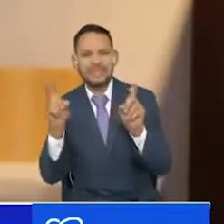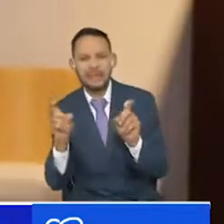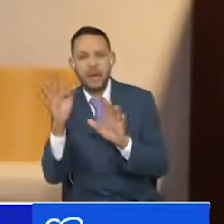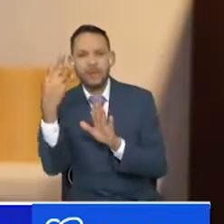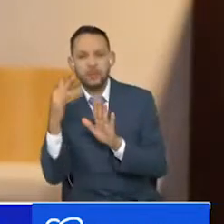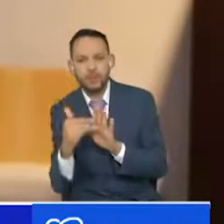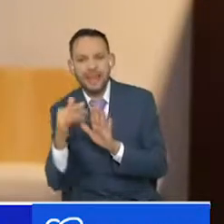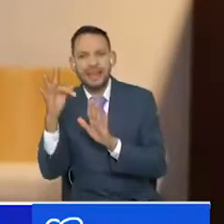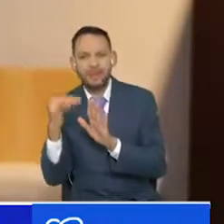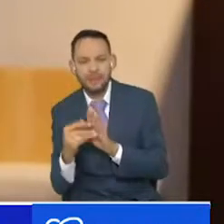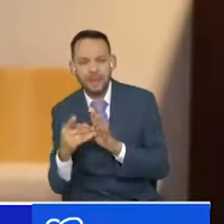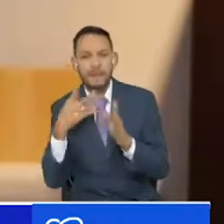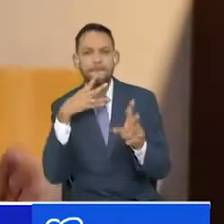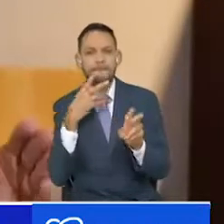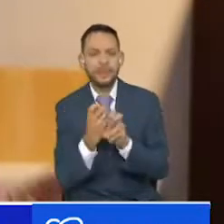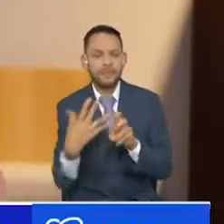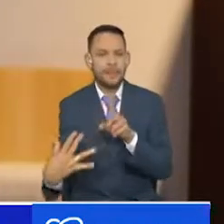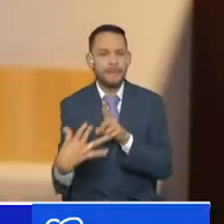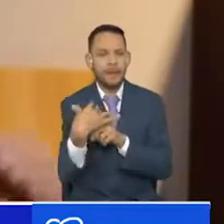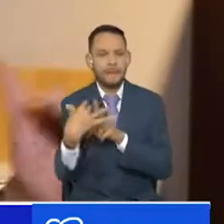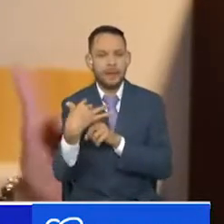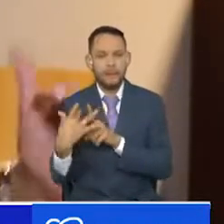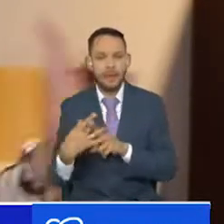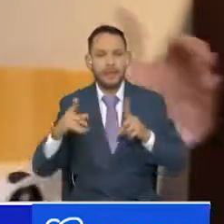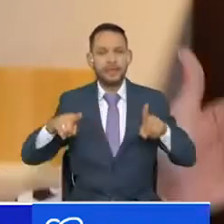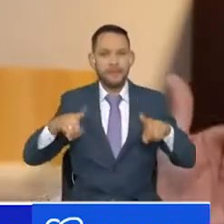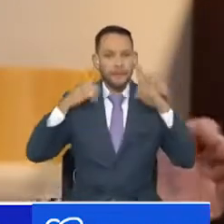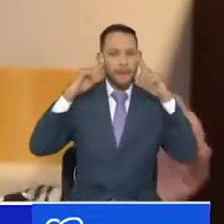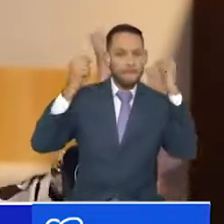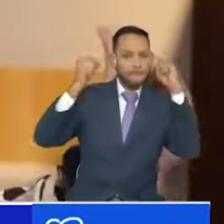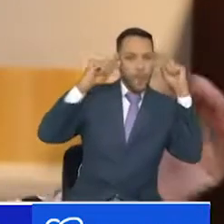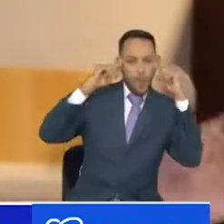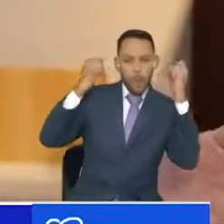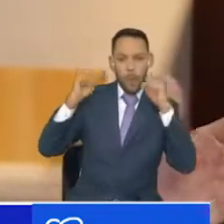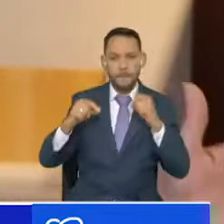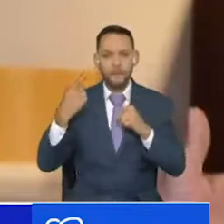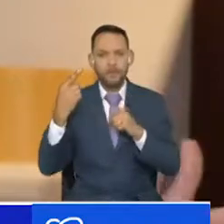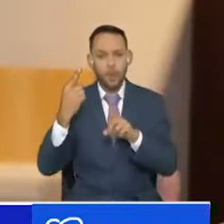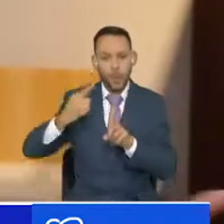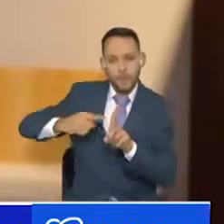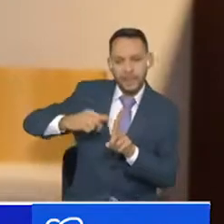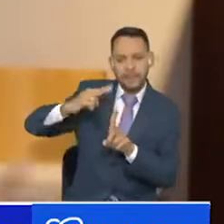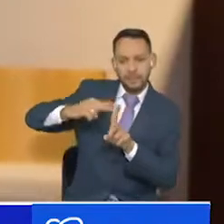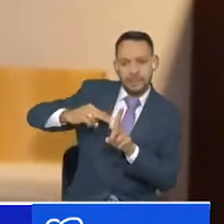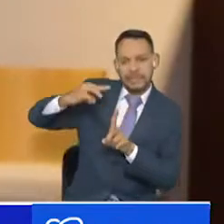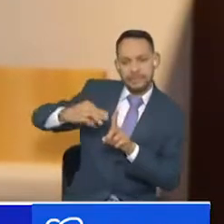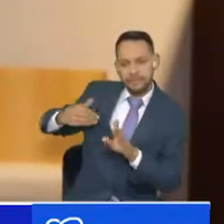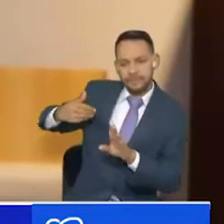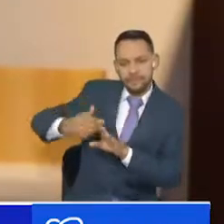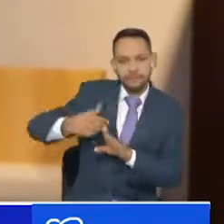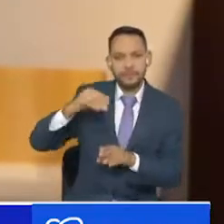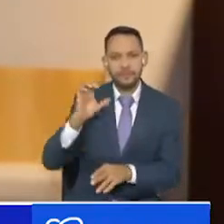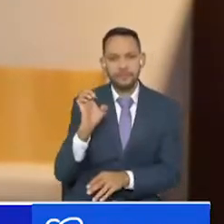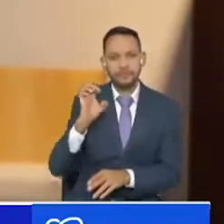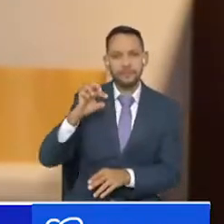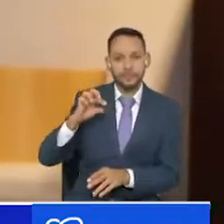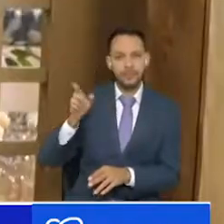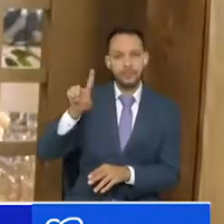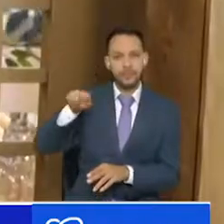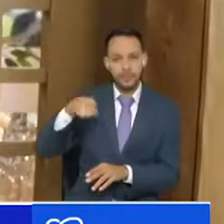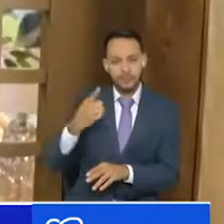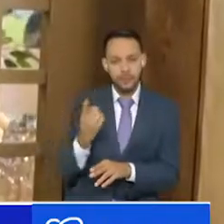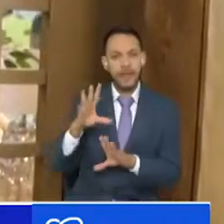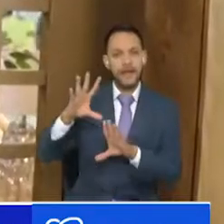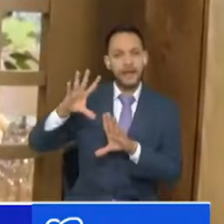incidentes de desacato y vemos con mucha preocupación que cada mes está una ips entrando en liquidación